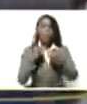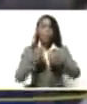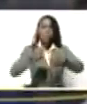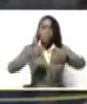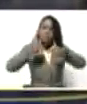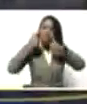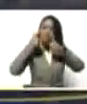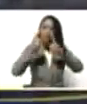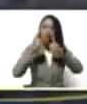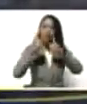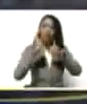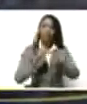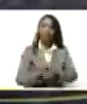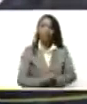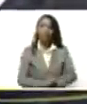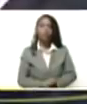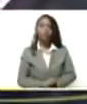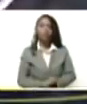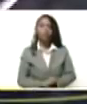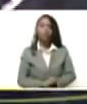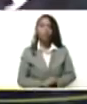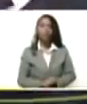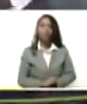y consolidación política